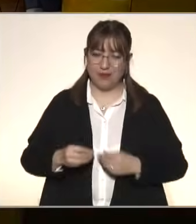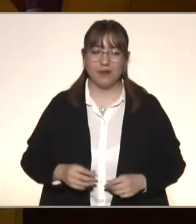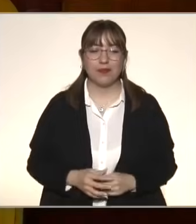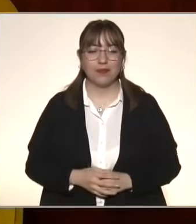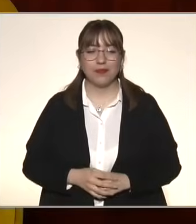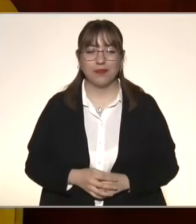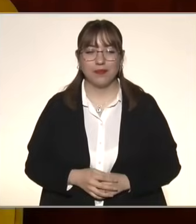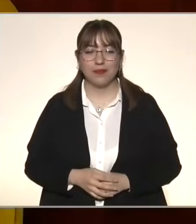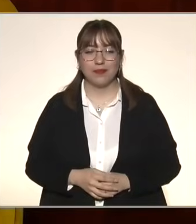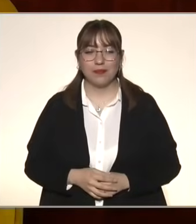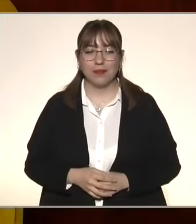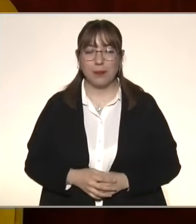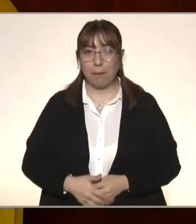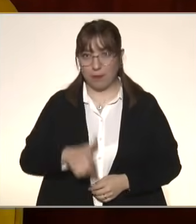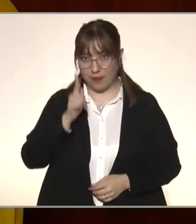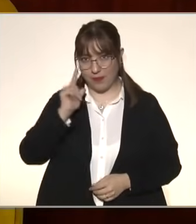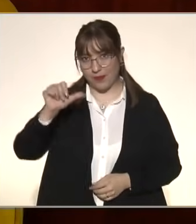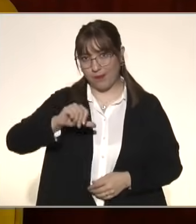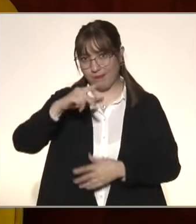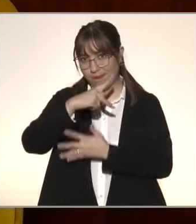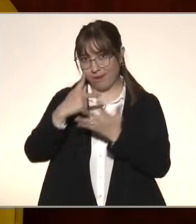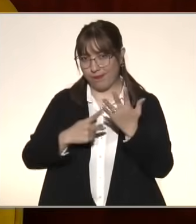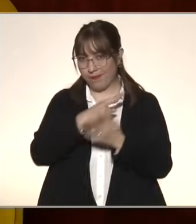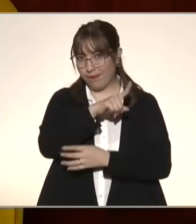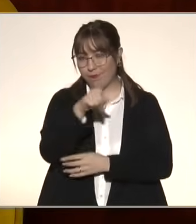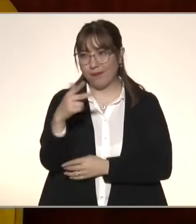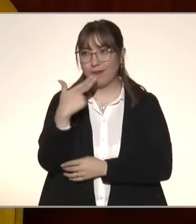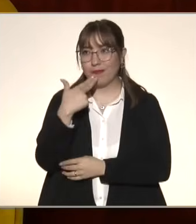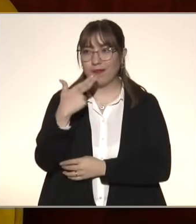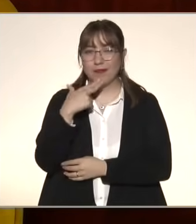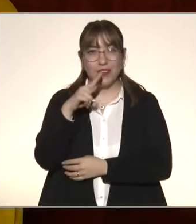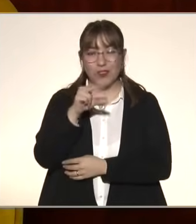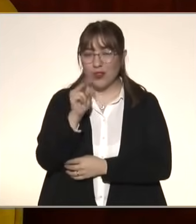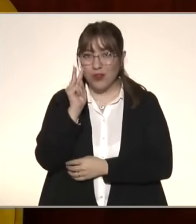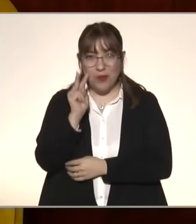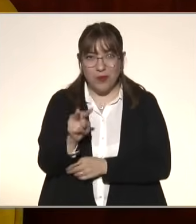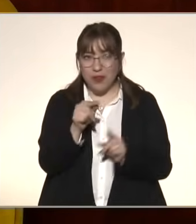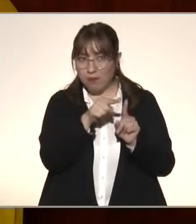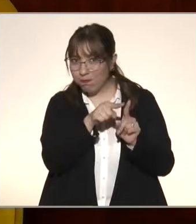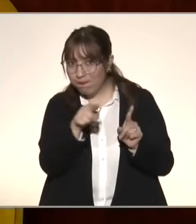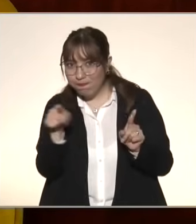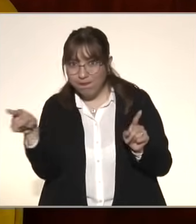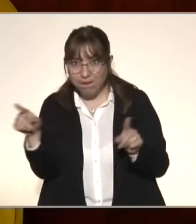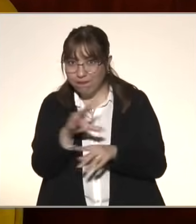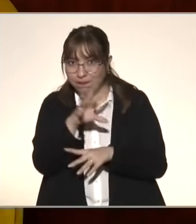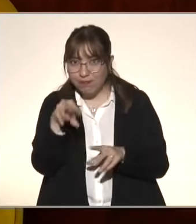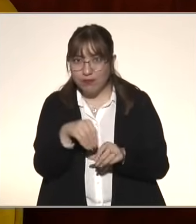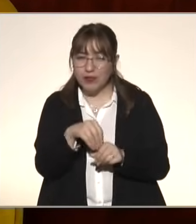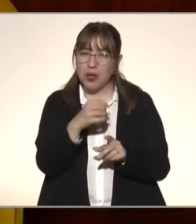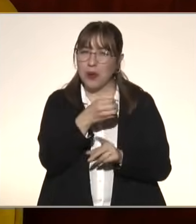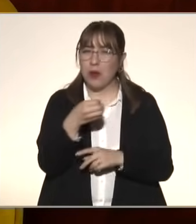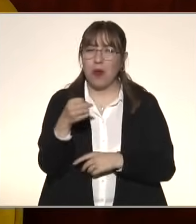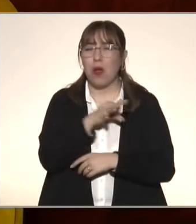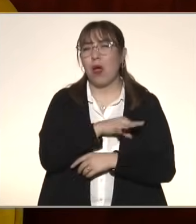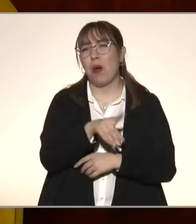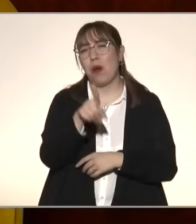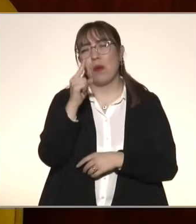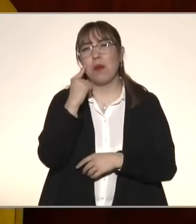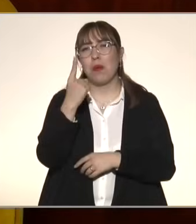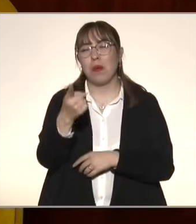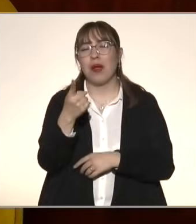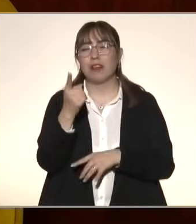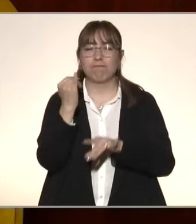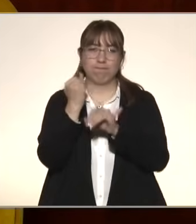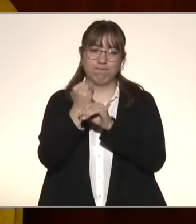definitivamente y esperemos este programa les haya servido. Si no lograron verlo completamente, recuerden que pueden encontrarlo en cualquiera de nuestras redes